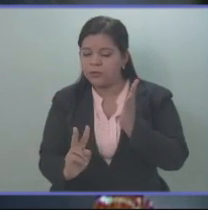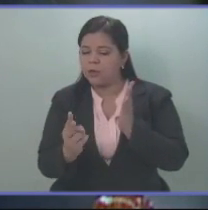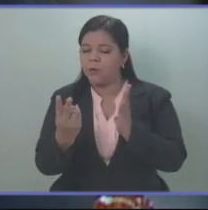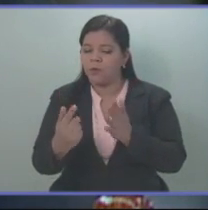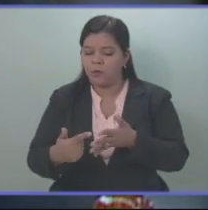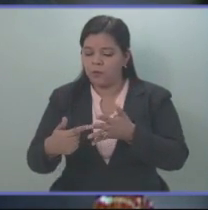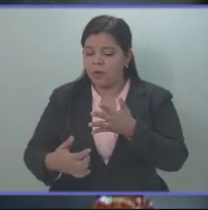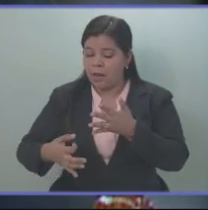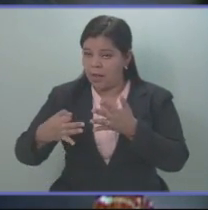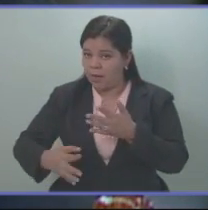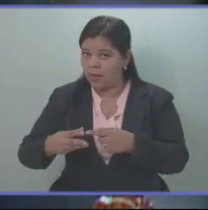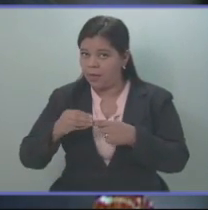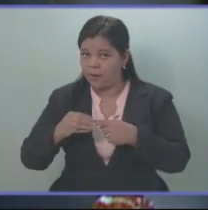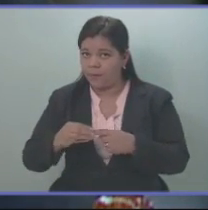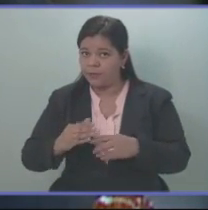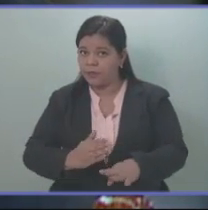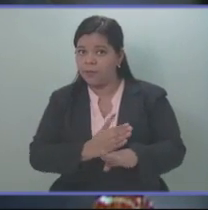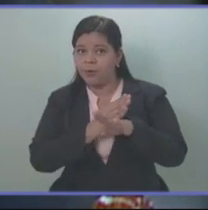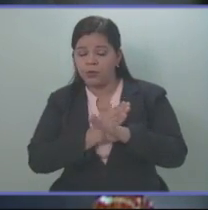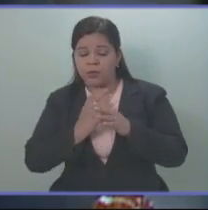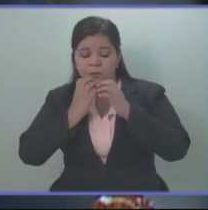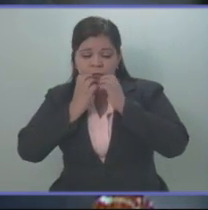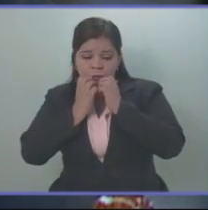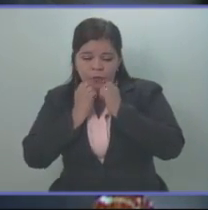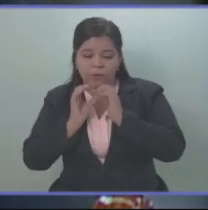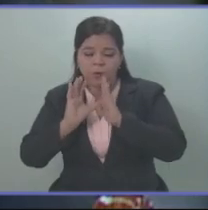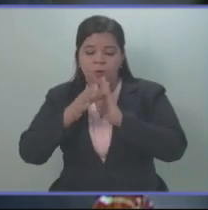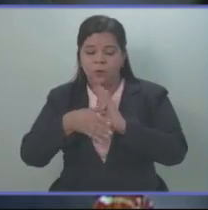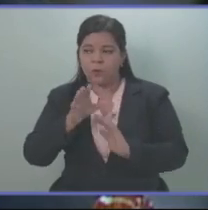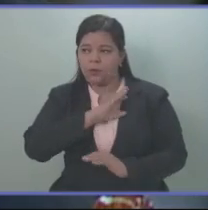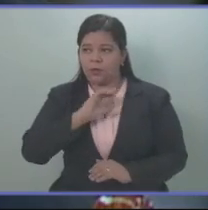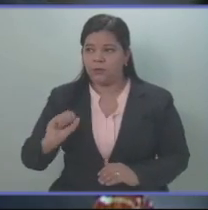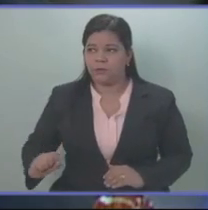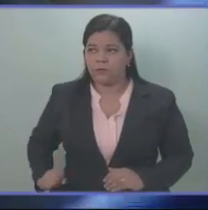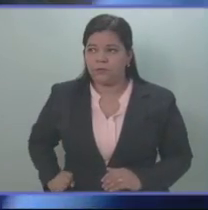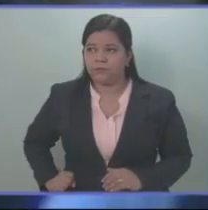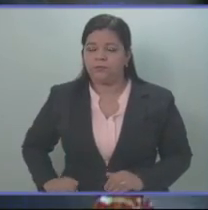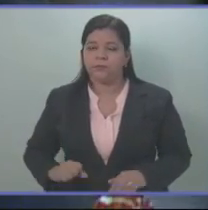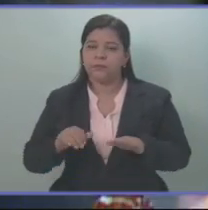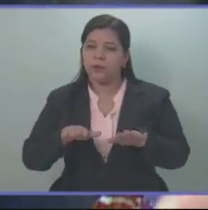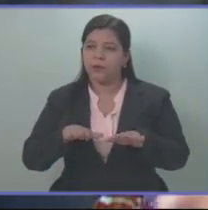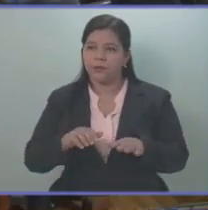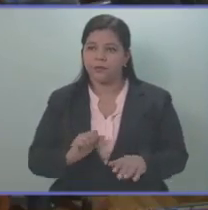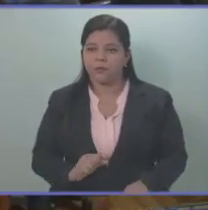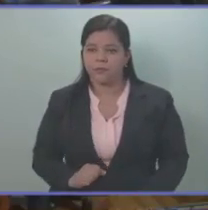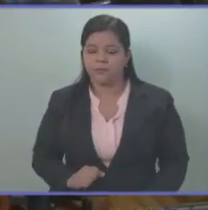Ley Especial de Protección al Patrimonio Cultural del Salvador. Gracias.